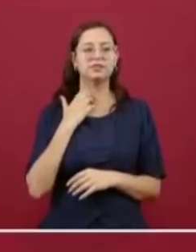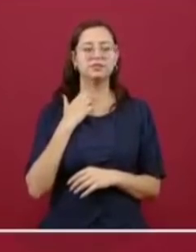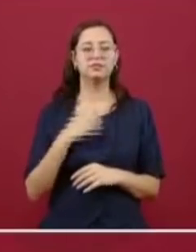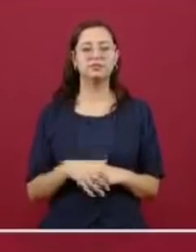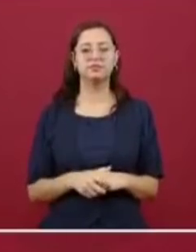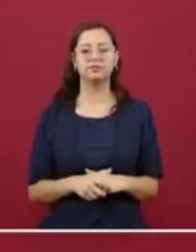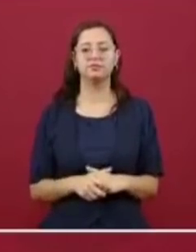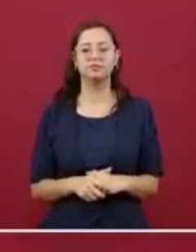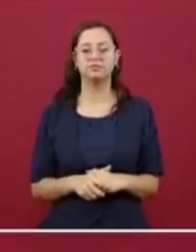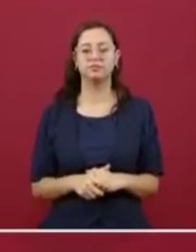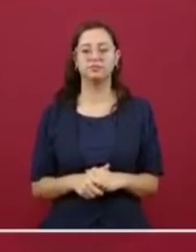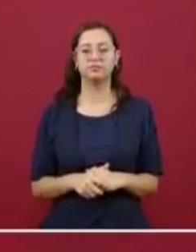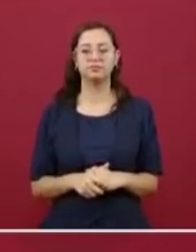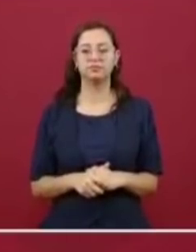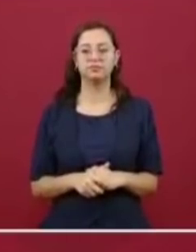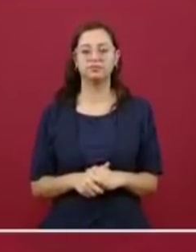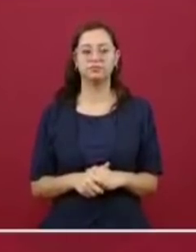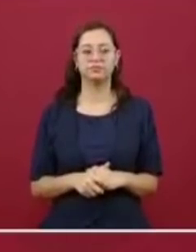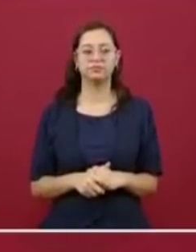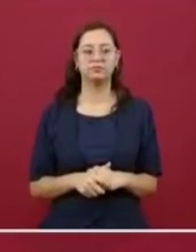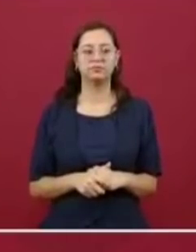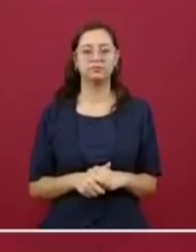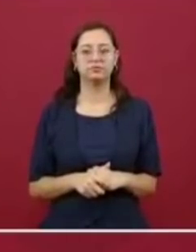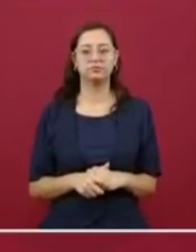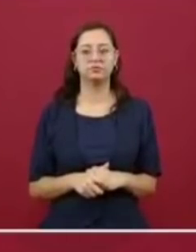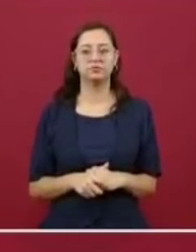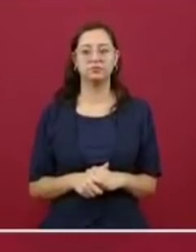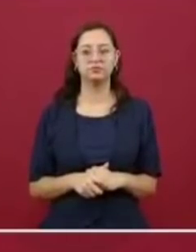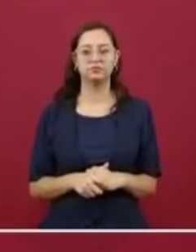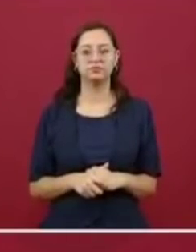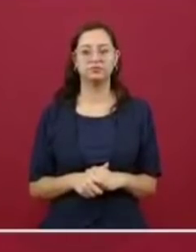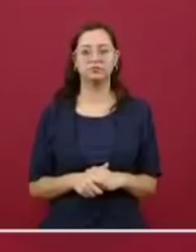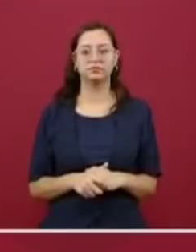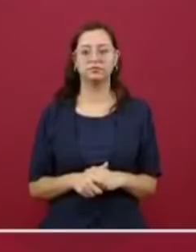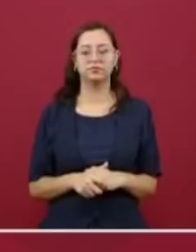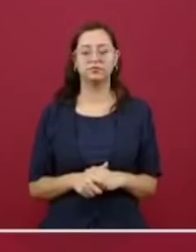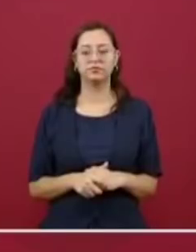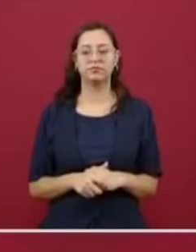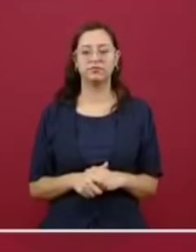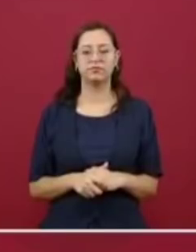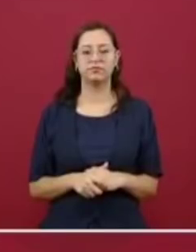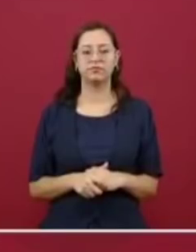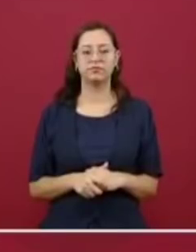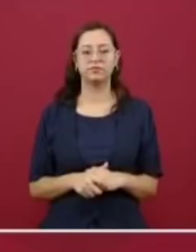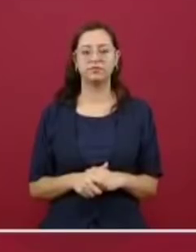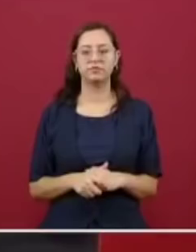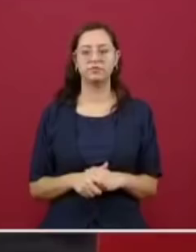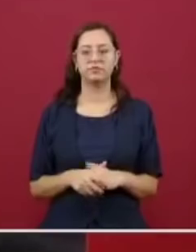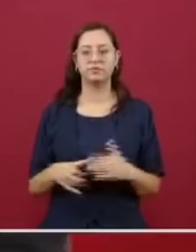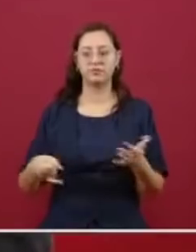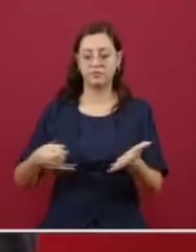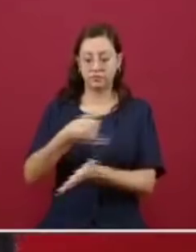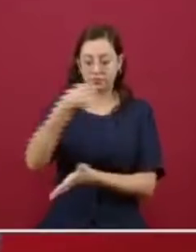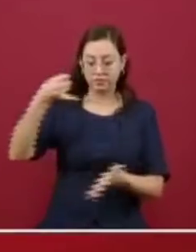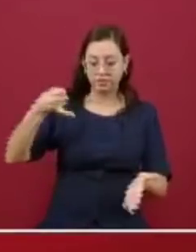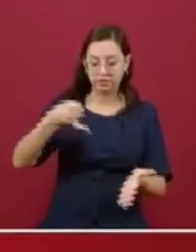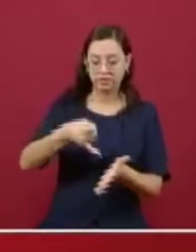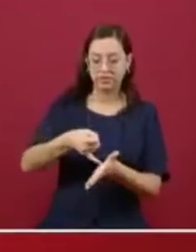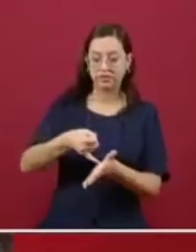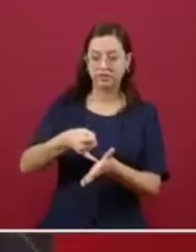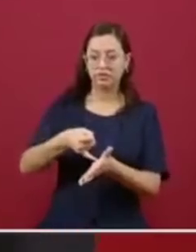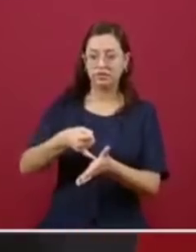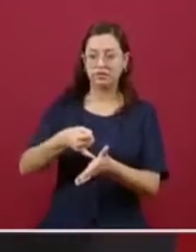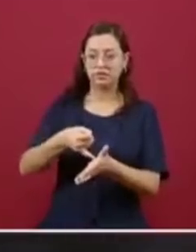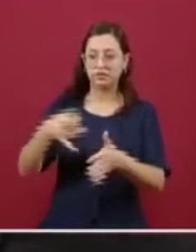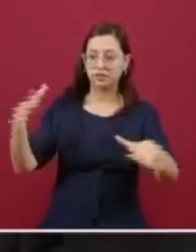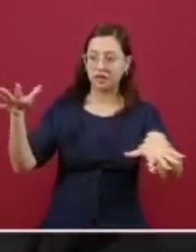y la isla se va a convertir en un centro para